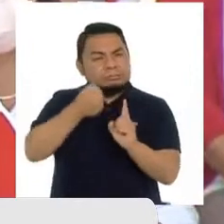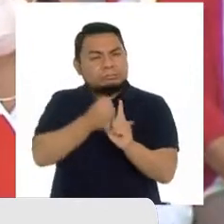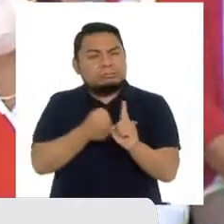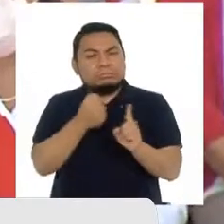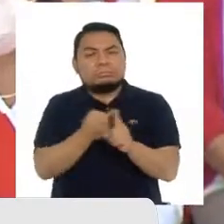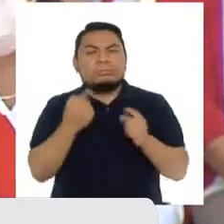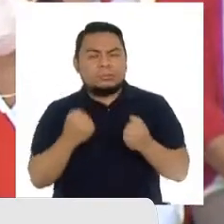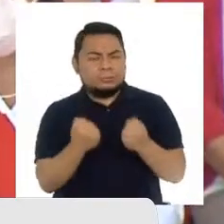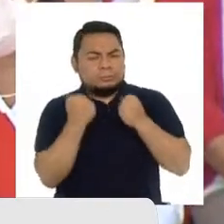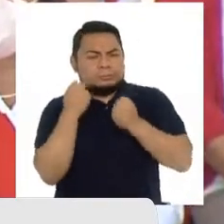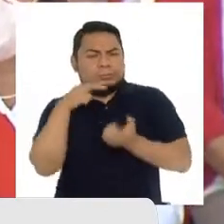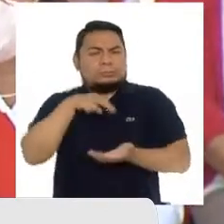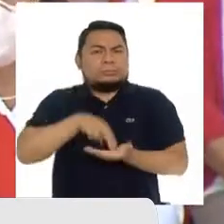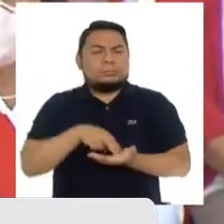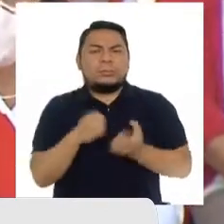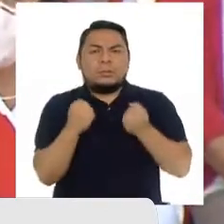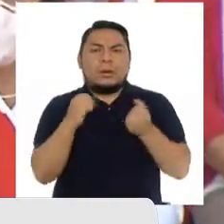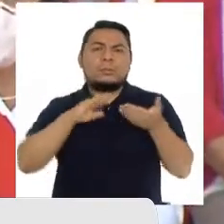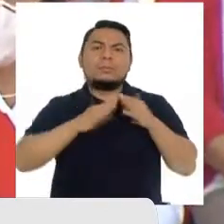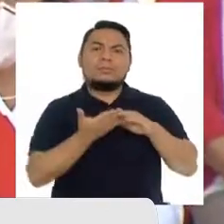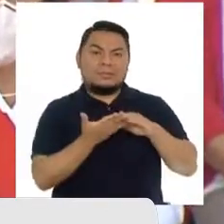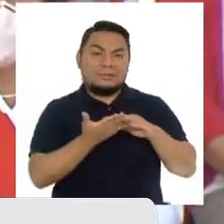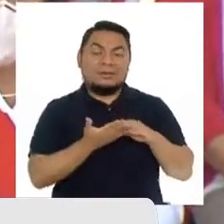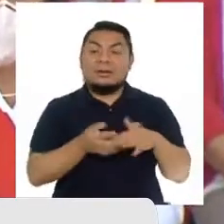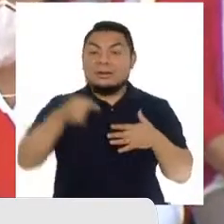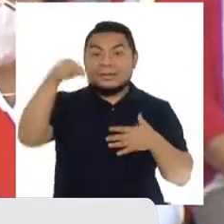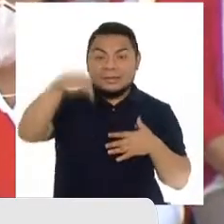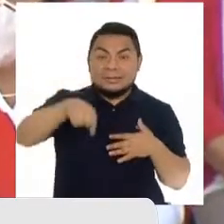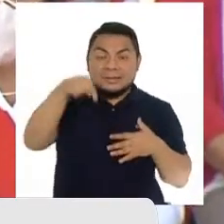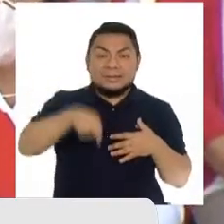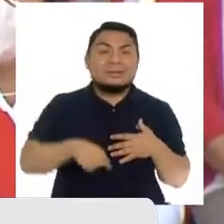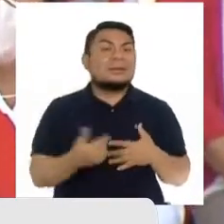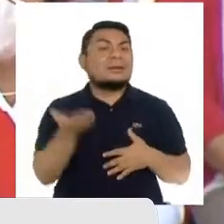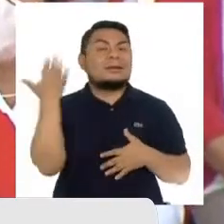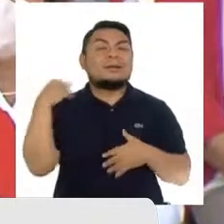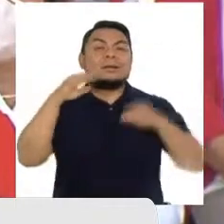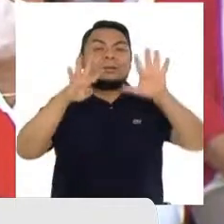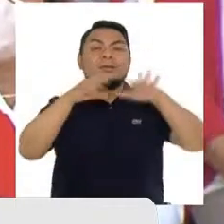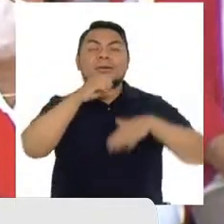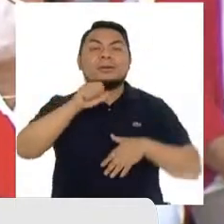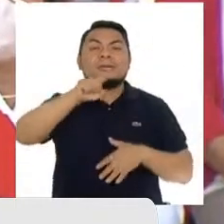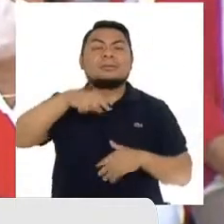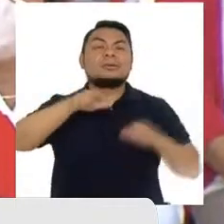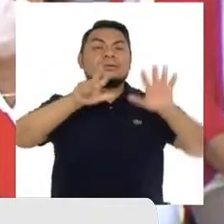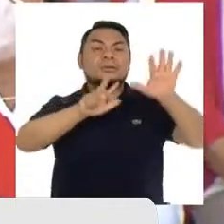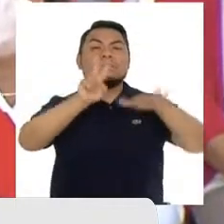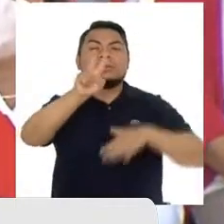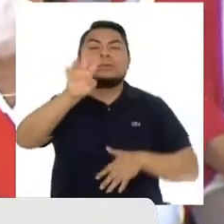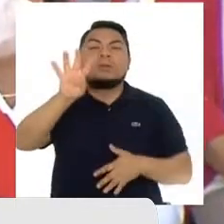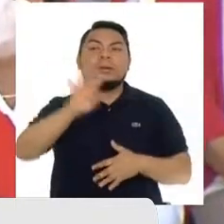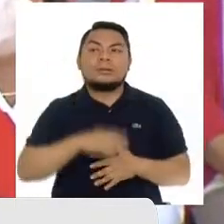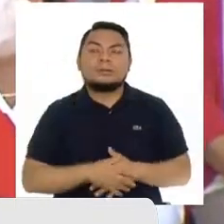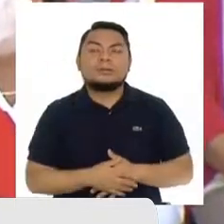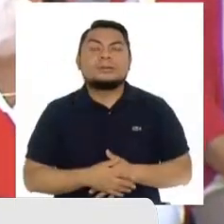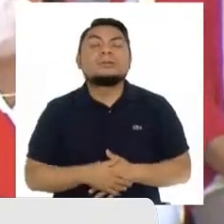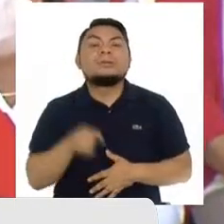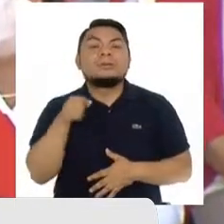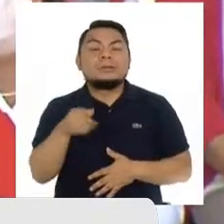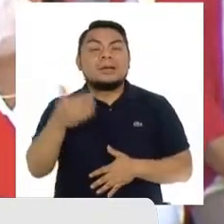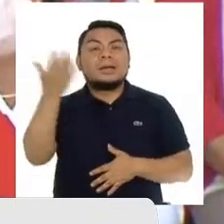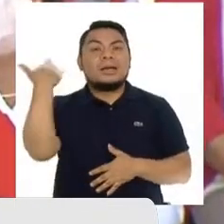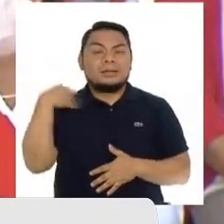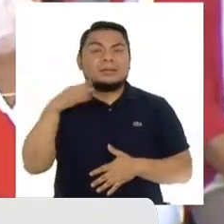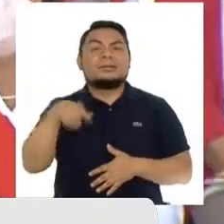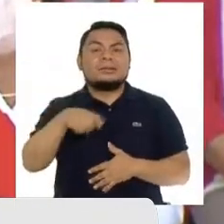pueblo porque aquí el 9 de diciembre de 1824 se selló la